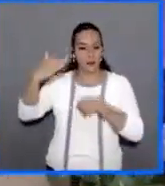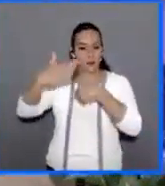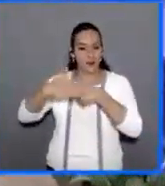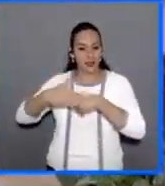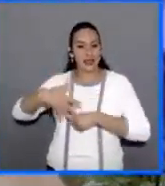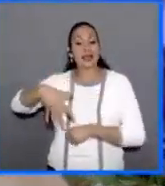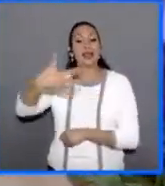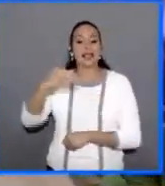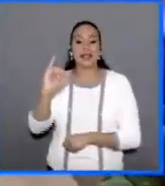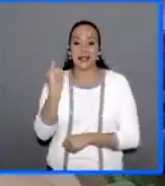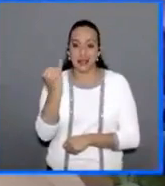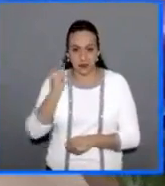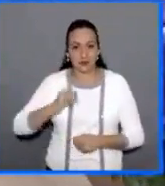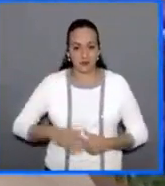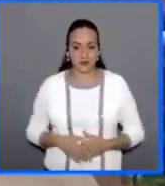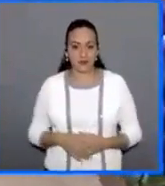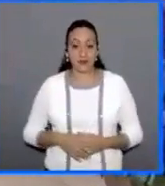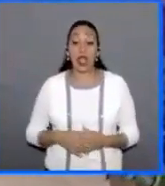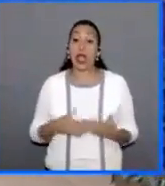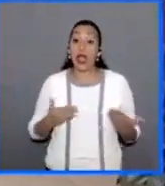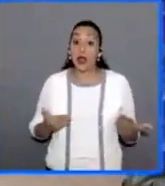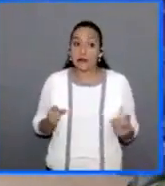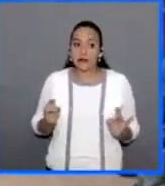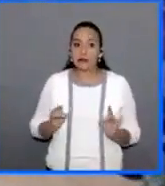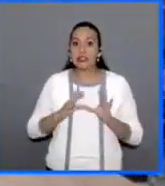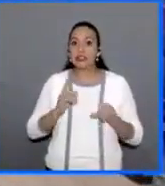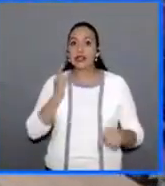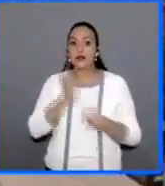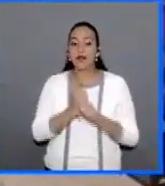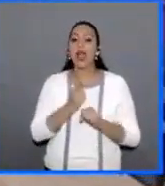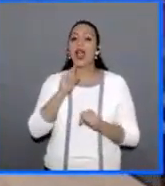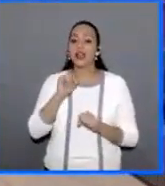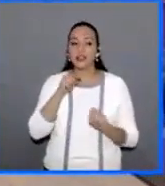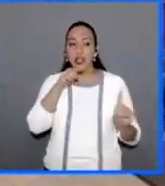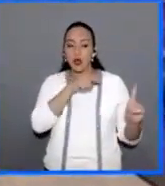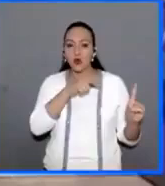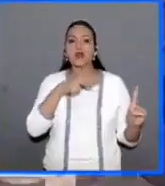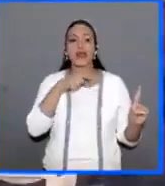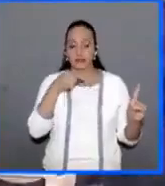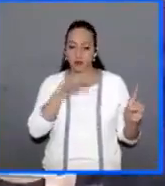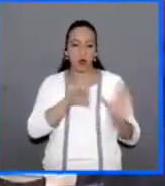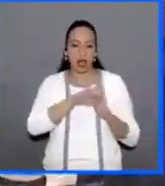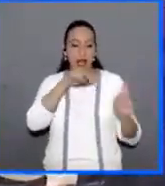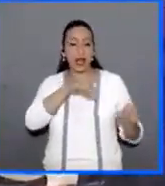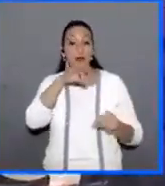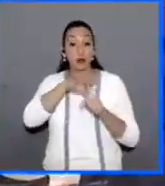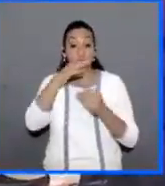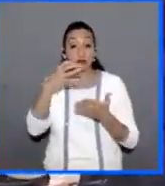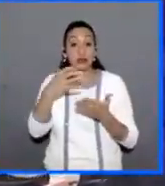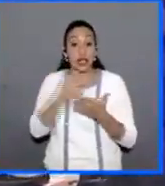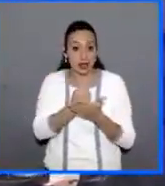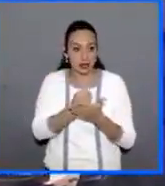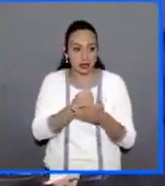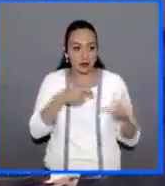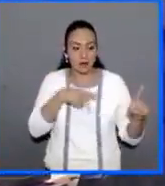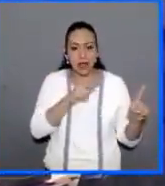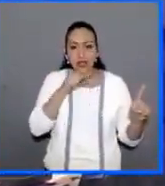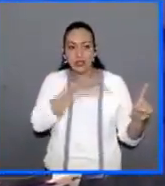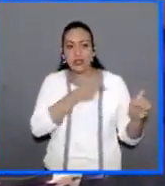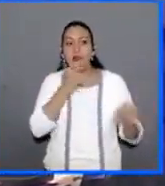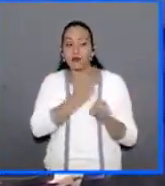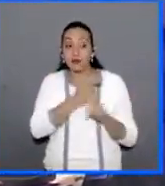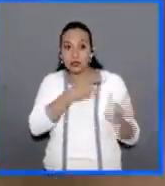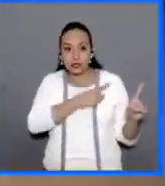junio. En caso de detectar que alguna persona candidata triunfadora se encuentre en cualquiera de estos supuestos, la autoridad electoral